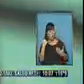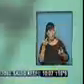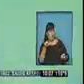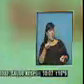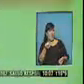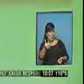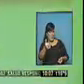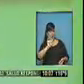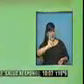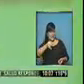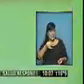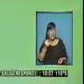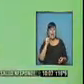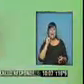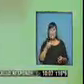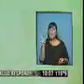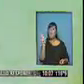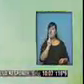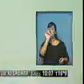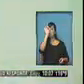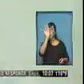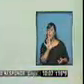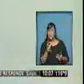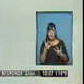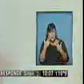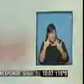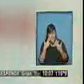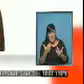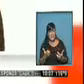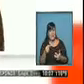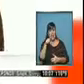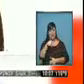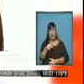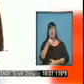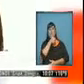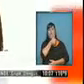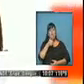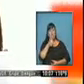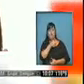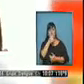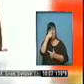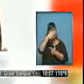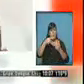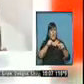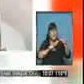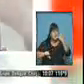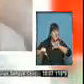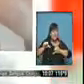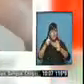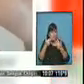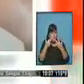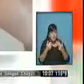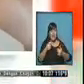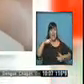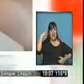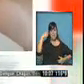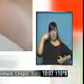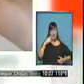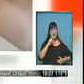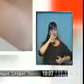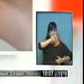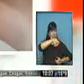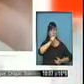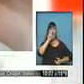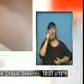Además, quiero resaltar que no solamente tiene estudios, digamos, de la farmacología preclínica o experimental, que son estudios en animales, sino